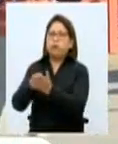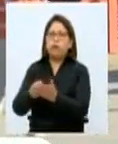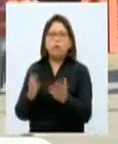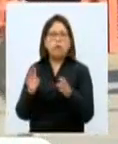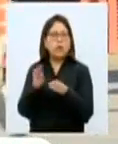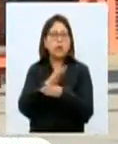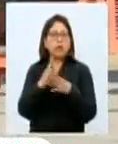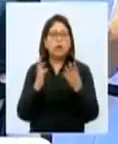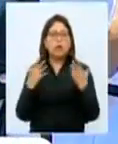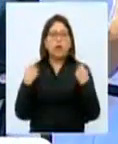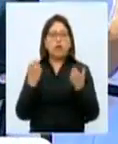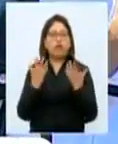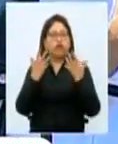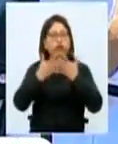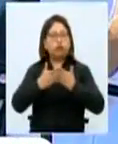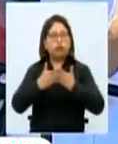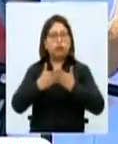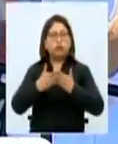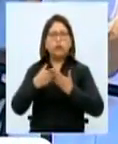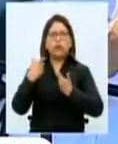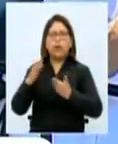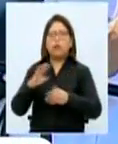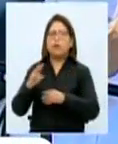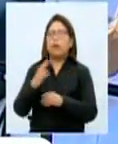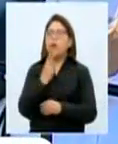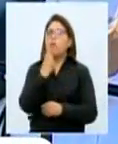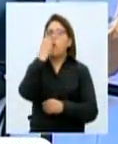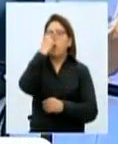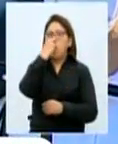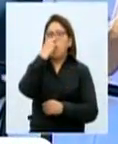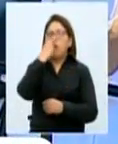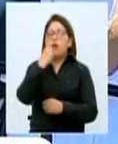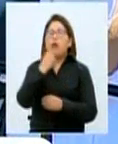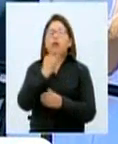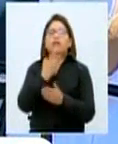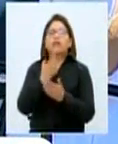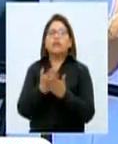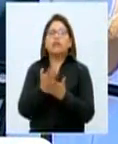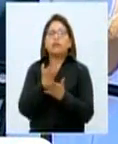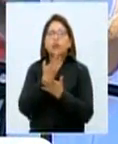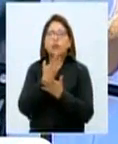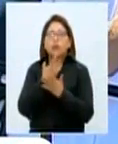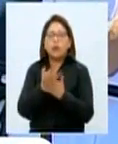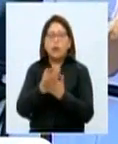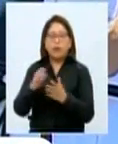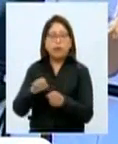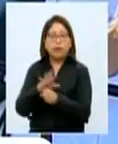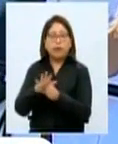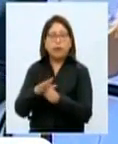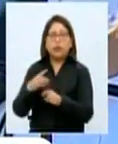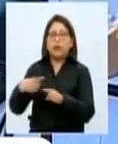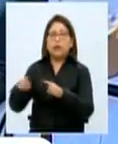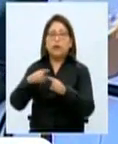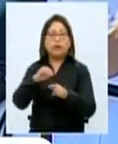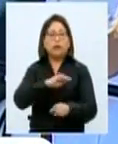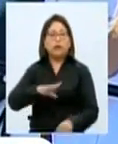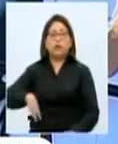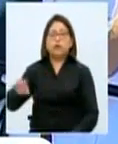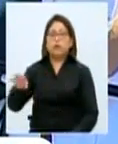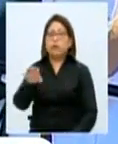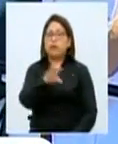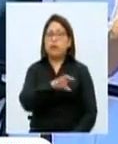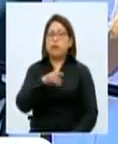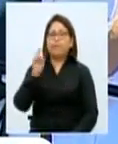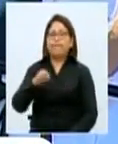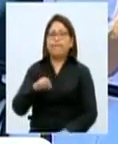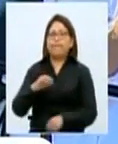Ministerio de Salud y trajimos las pruebas antígeno nasales que deberían estar aplicándose en todos los municipios porque se han